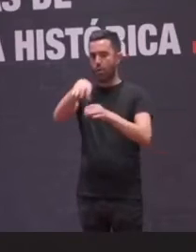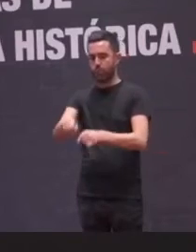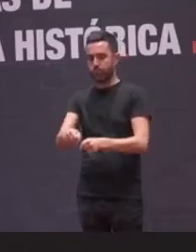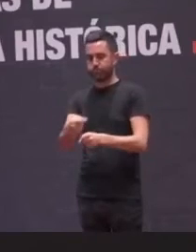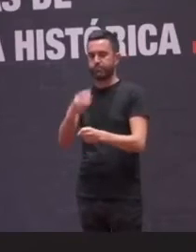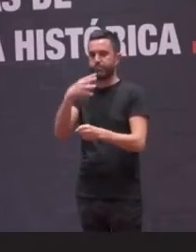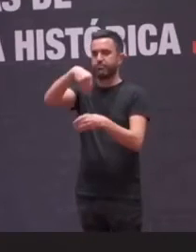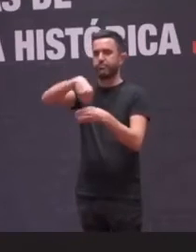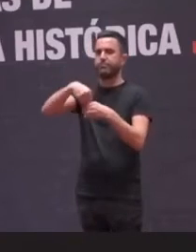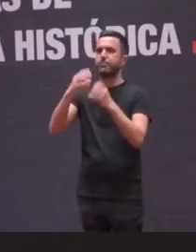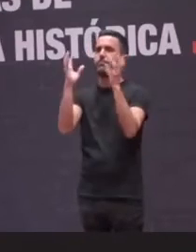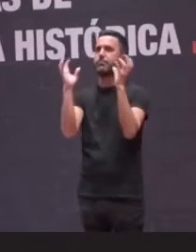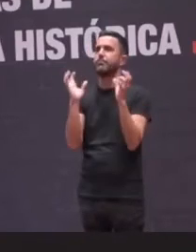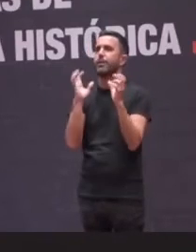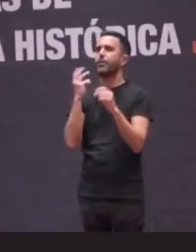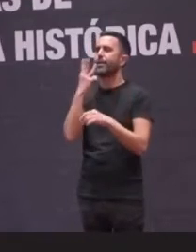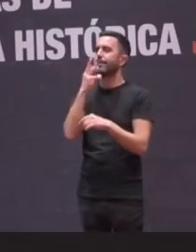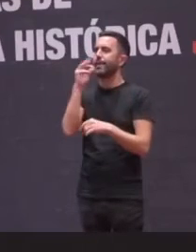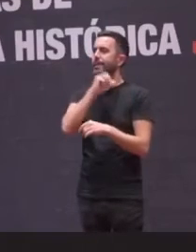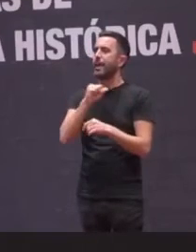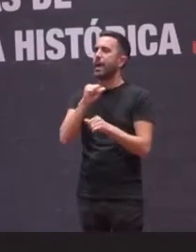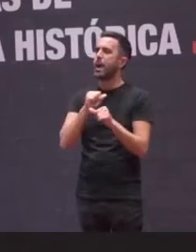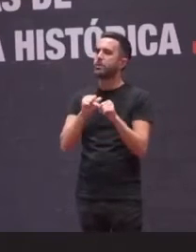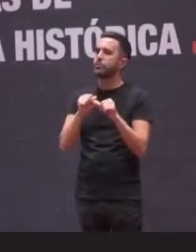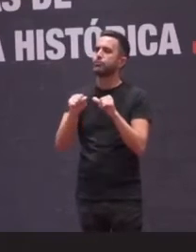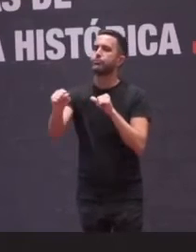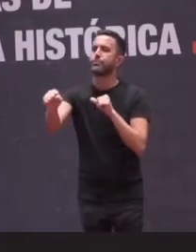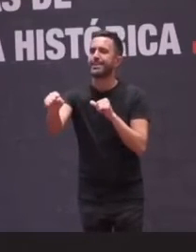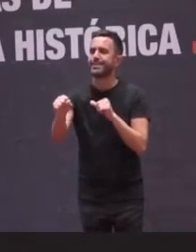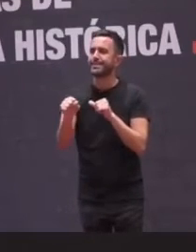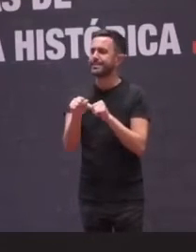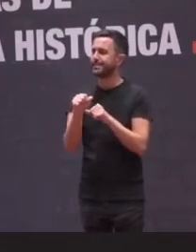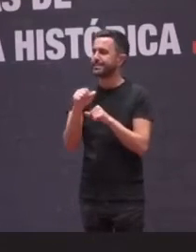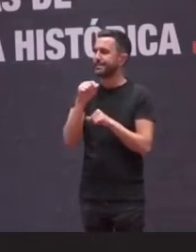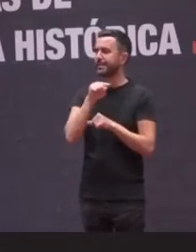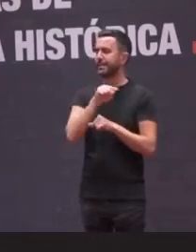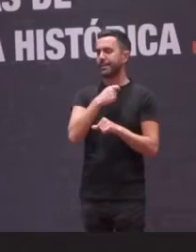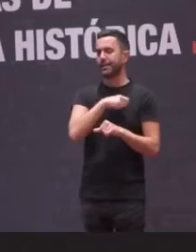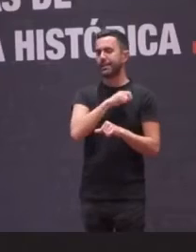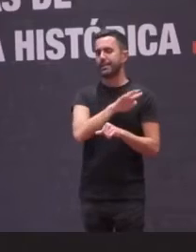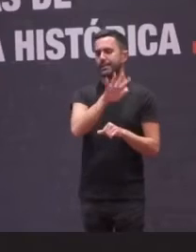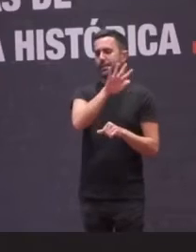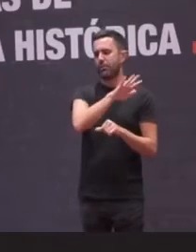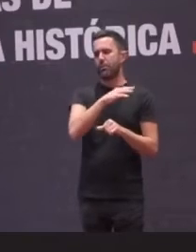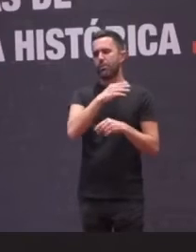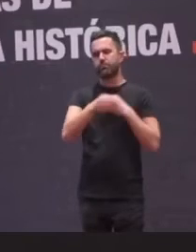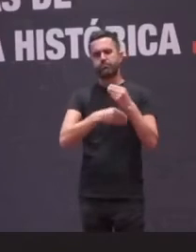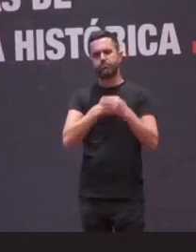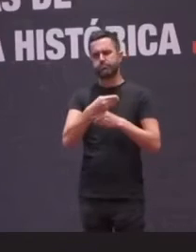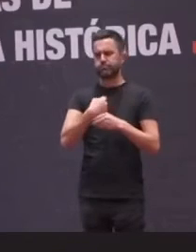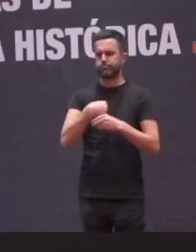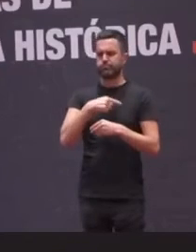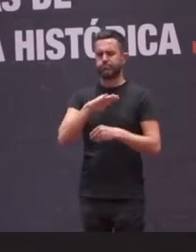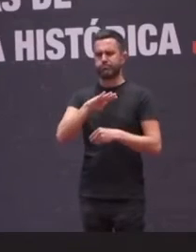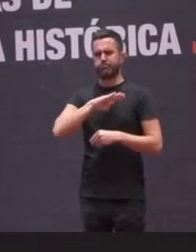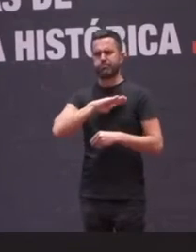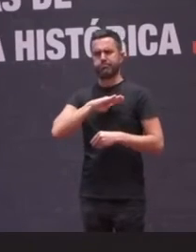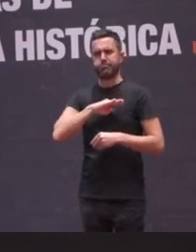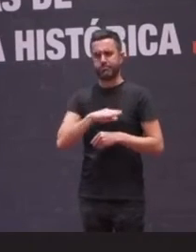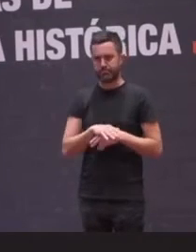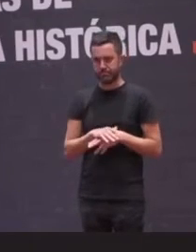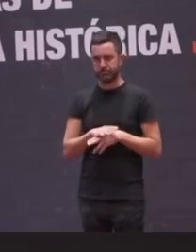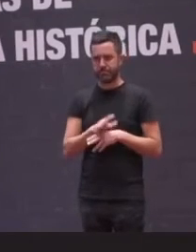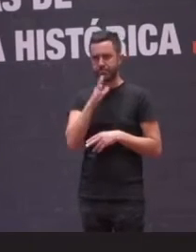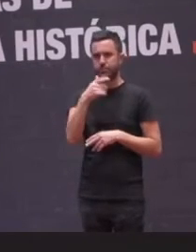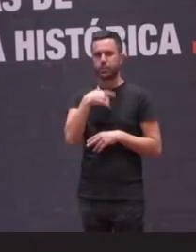anos, de mala fe. Ollo o que estamos dicindo. Aquel Estado actuaba de mala fe. É moi importante, porque non só actuou de mala fe